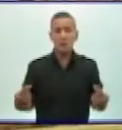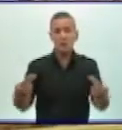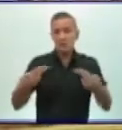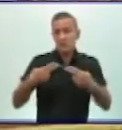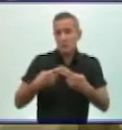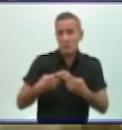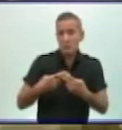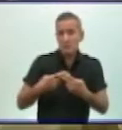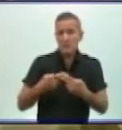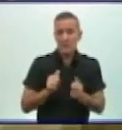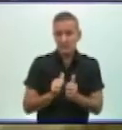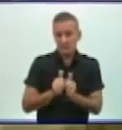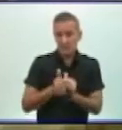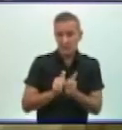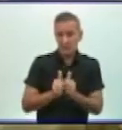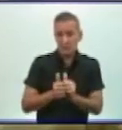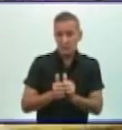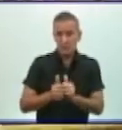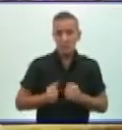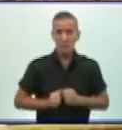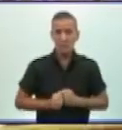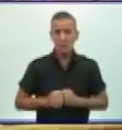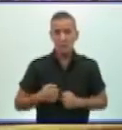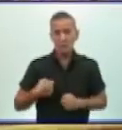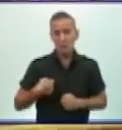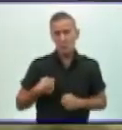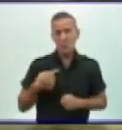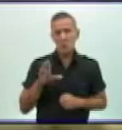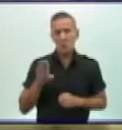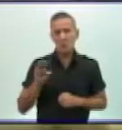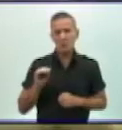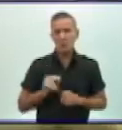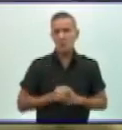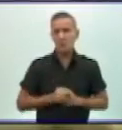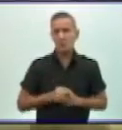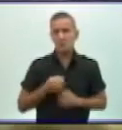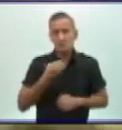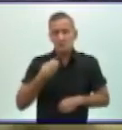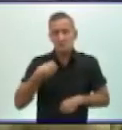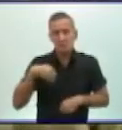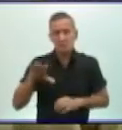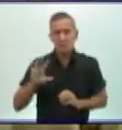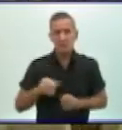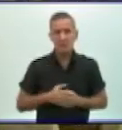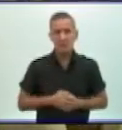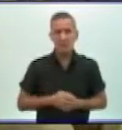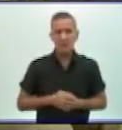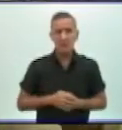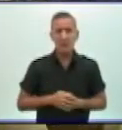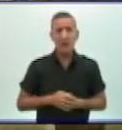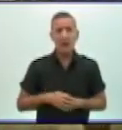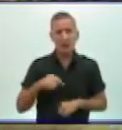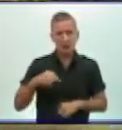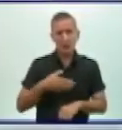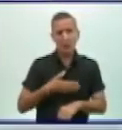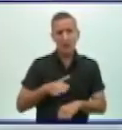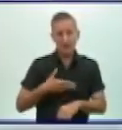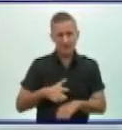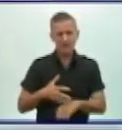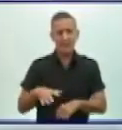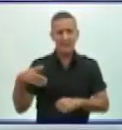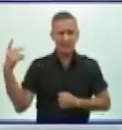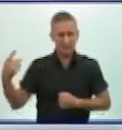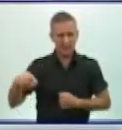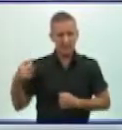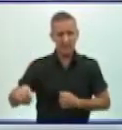Bueno, yo entro a lugar lo aclarar en la escuela, ¿no? Seguro nada me choca. Bueno, allá tú. Y dale, que se nos hace tarde para el entrenamiento y no nos van a dejar entrar. Vamos.